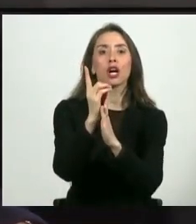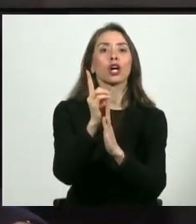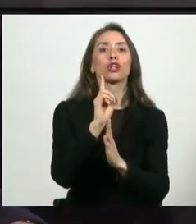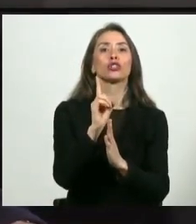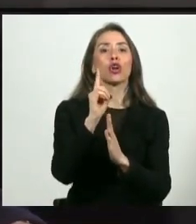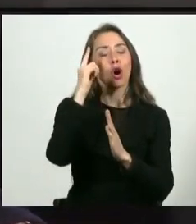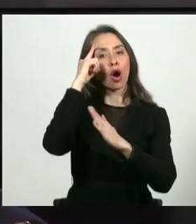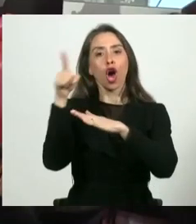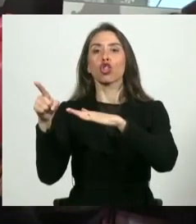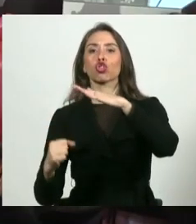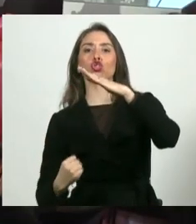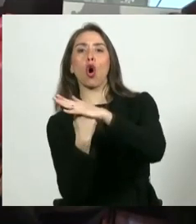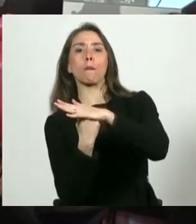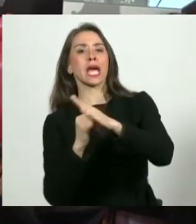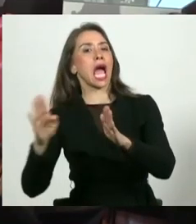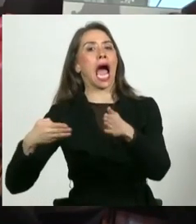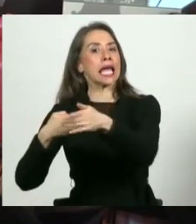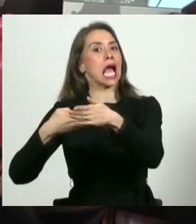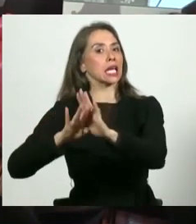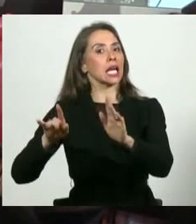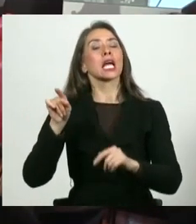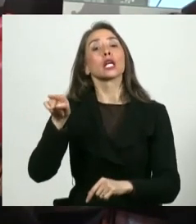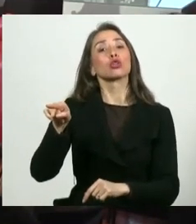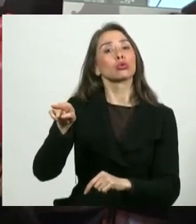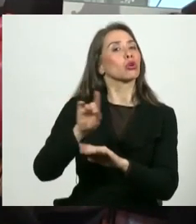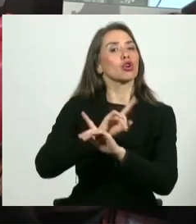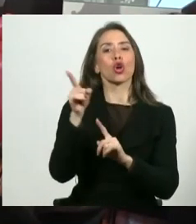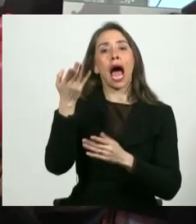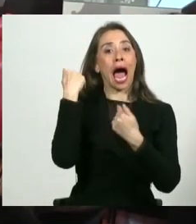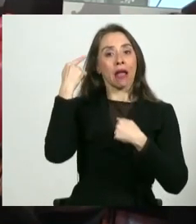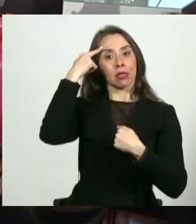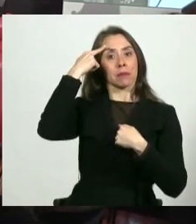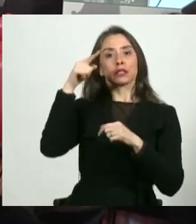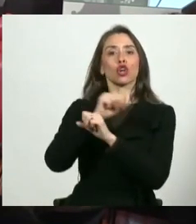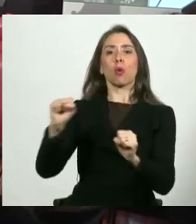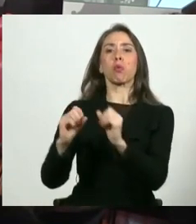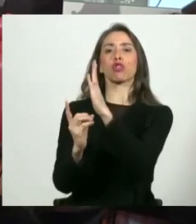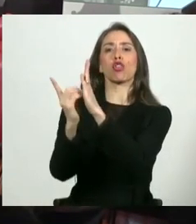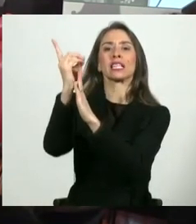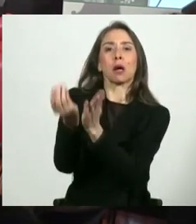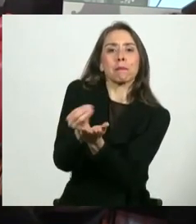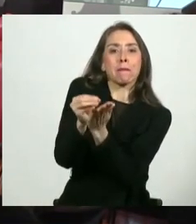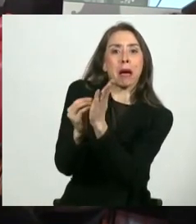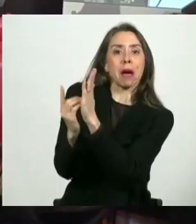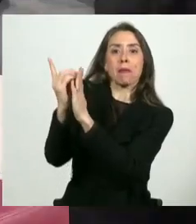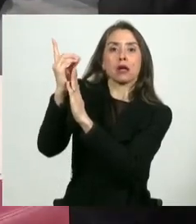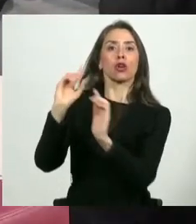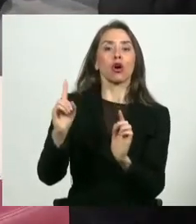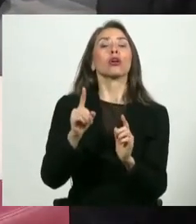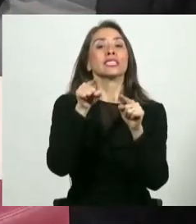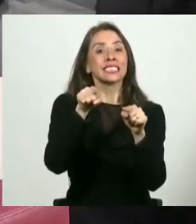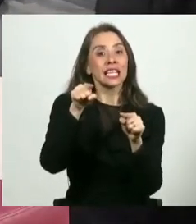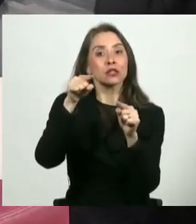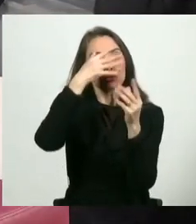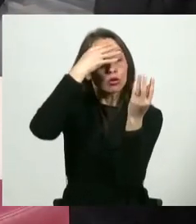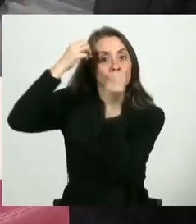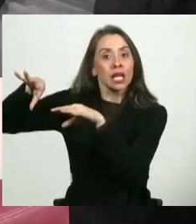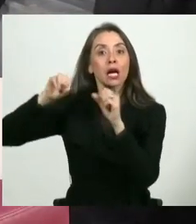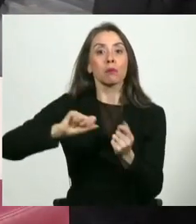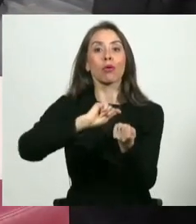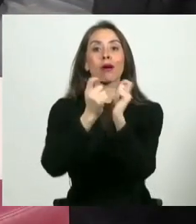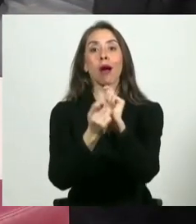un techo porque yo prejuzgo que esa persona no va a poder seguir desarrollándose, podríamos cambiar la cultura del país. Y solamente voy a